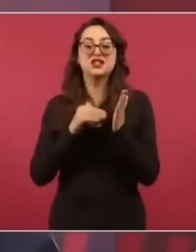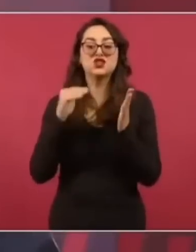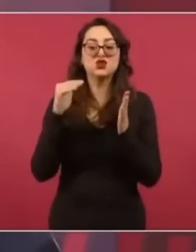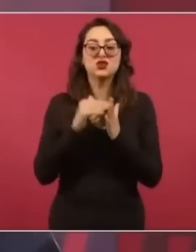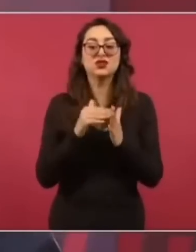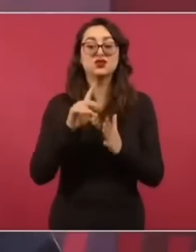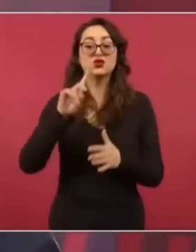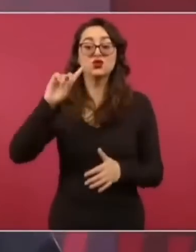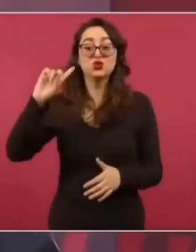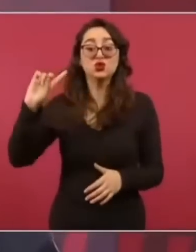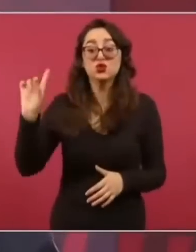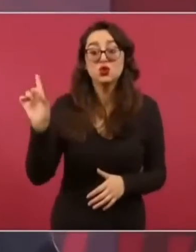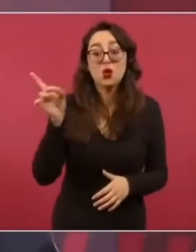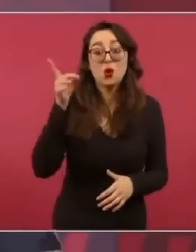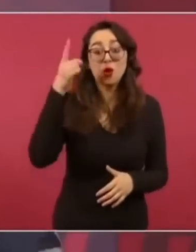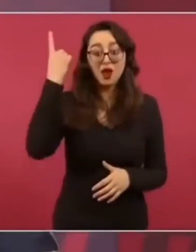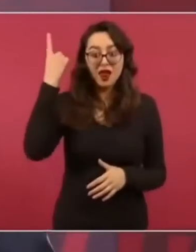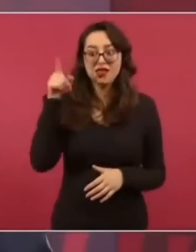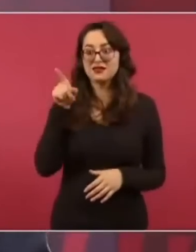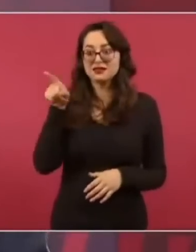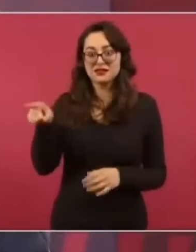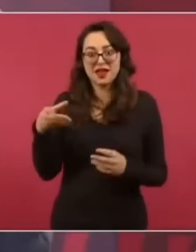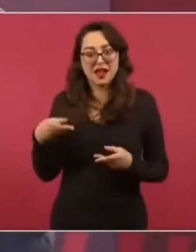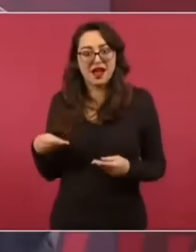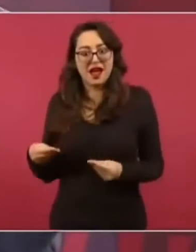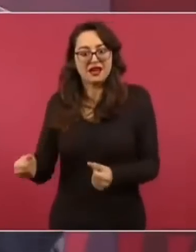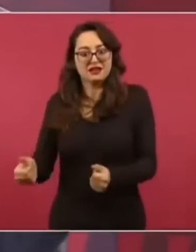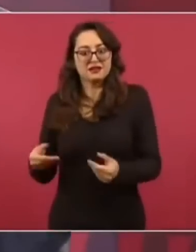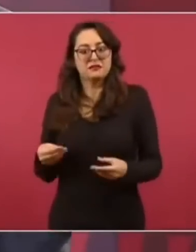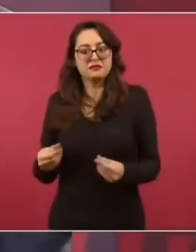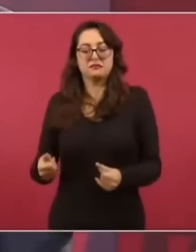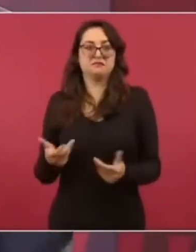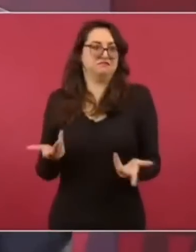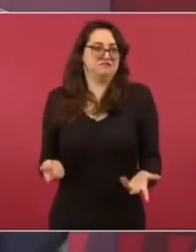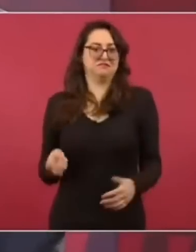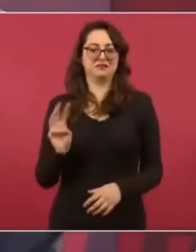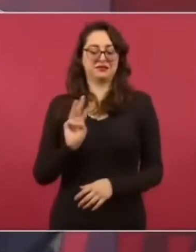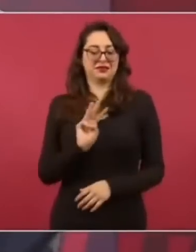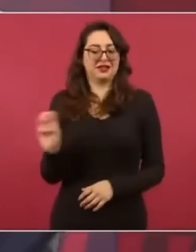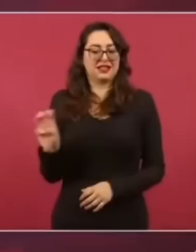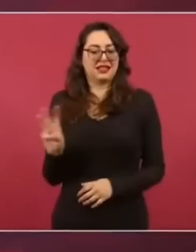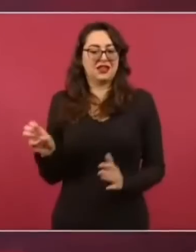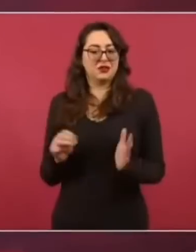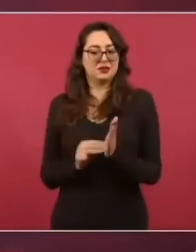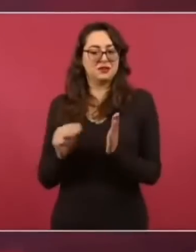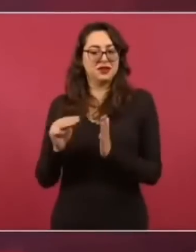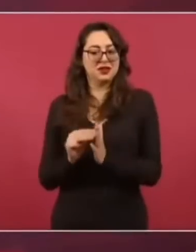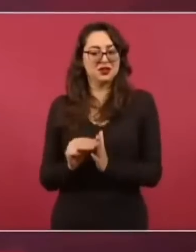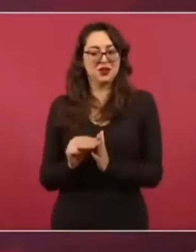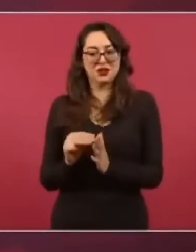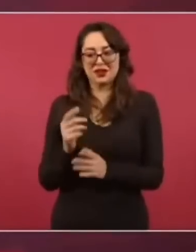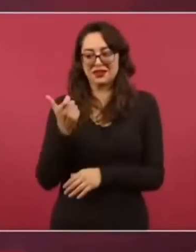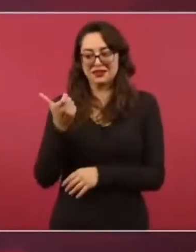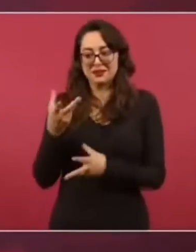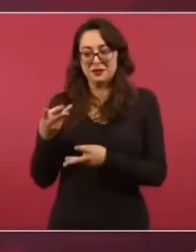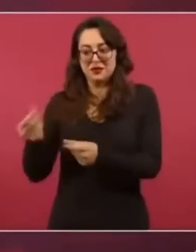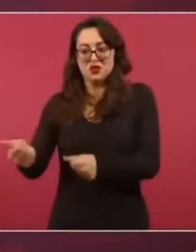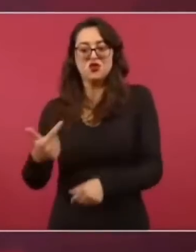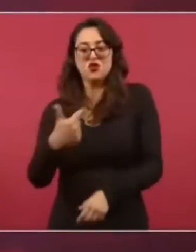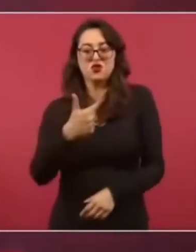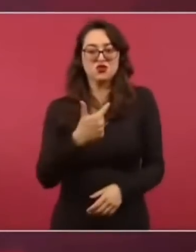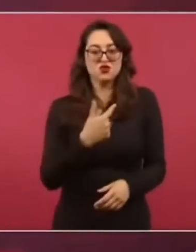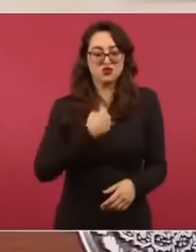millones de dólares. En ese entonces creo que como 300 millones de pesos. De 3 millones